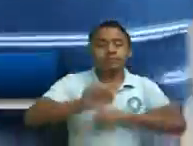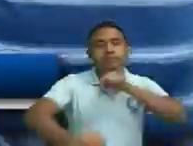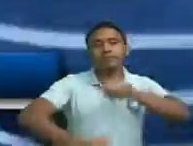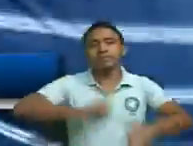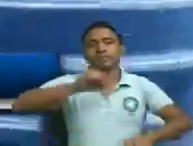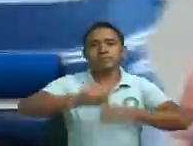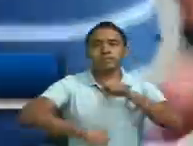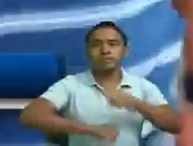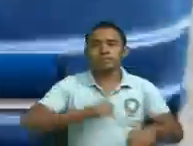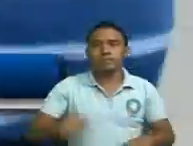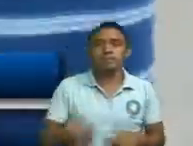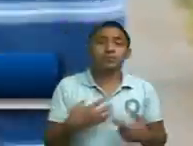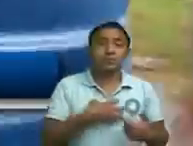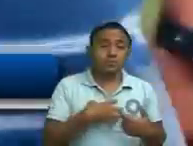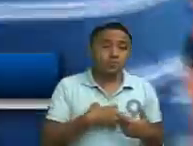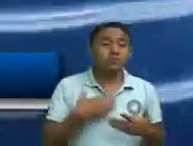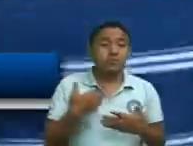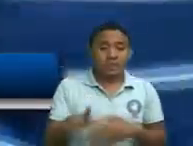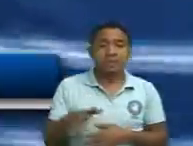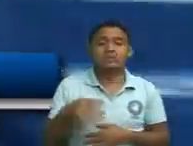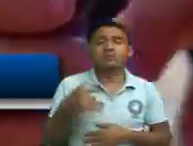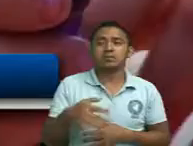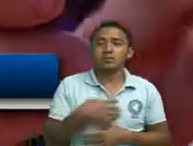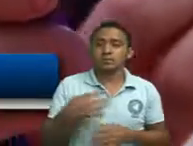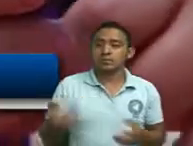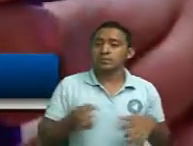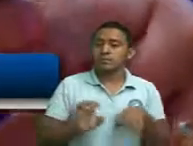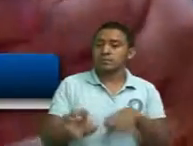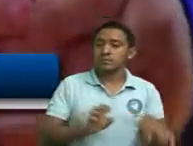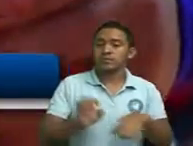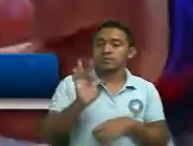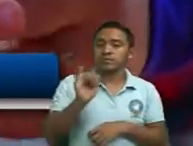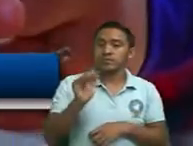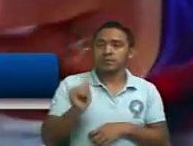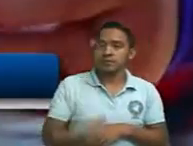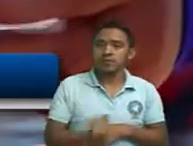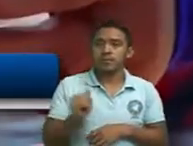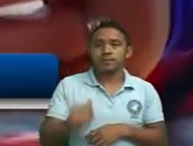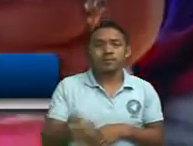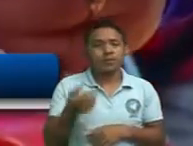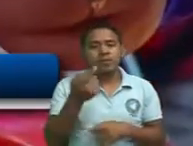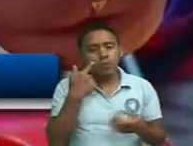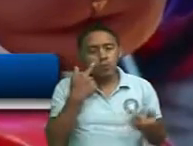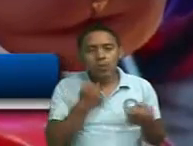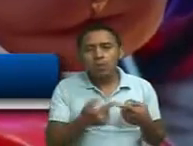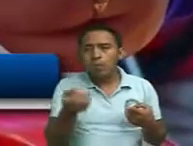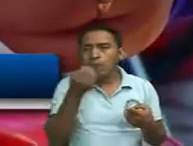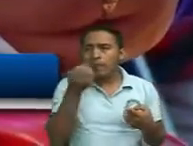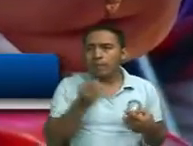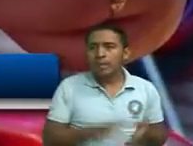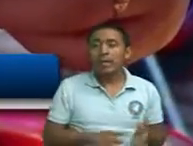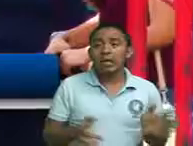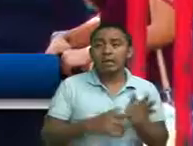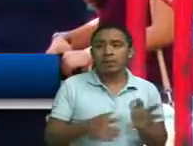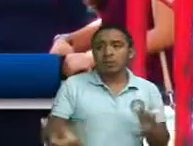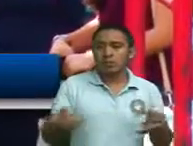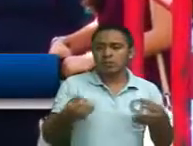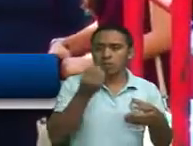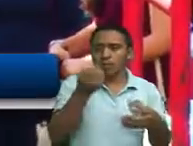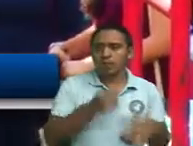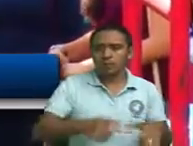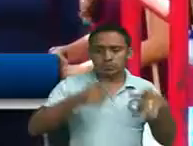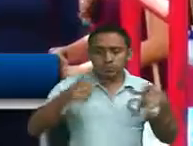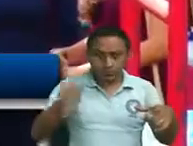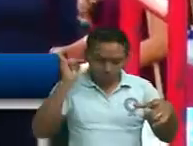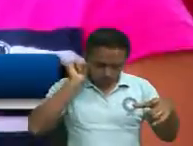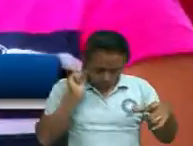bicicleta. Entonces tiene que ver mucho, ¿verdad?, la actividad física y también lo que está comiendo. Vos podés ver a alguien comer mucho, pero hay que ver qué es lo que